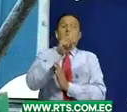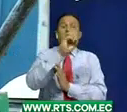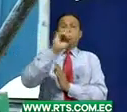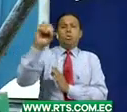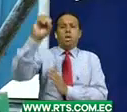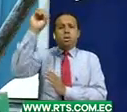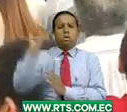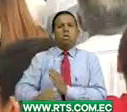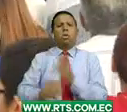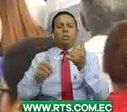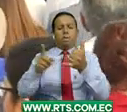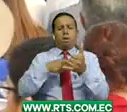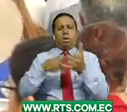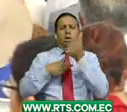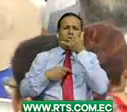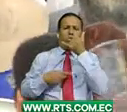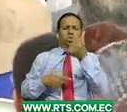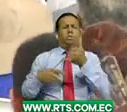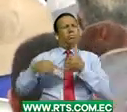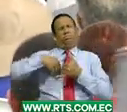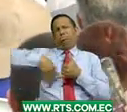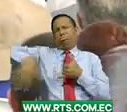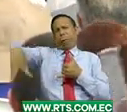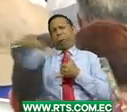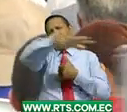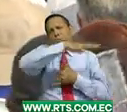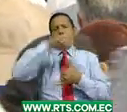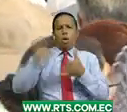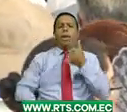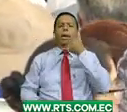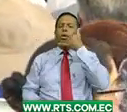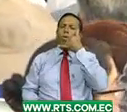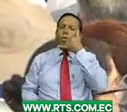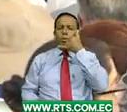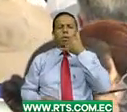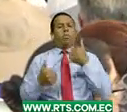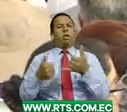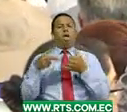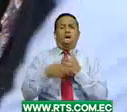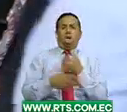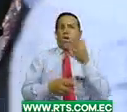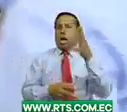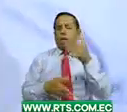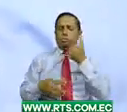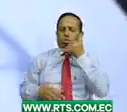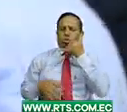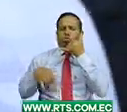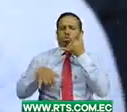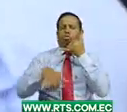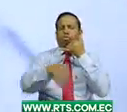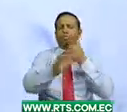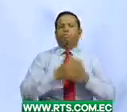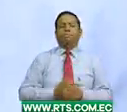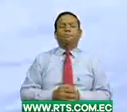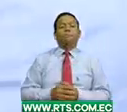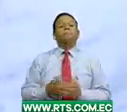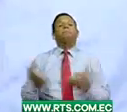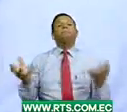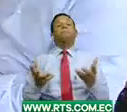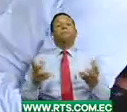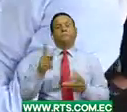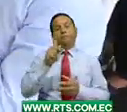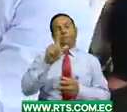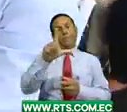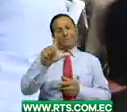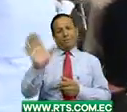en telefonía. Este proyecto de conexión vial fue presentado en las inmediaciones del Santuario de la Divina Misericordia en el kilómetro